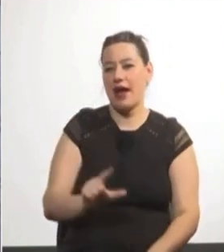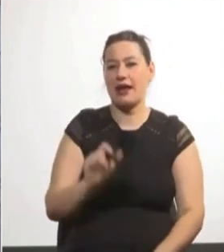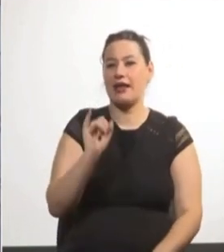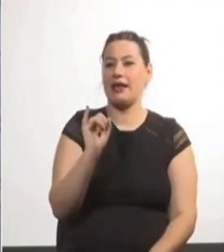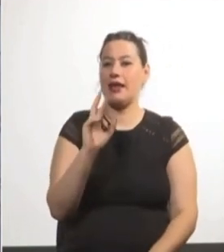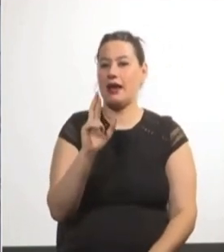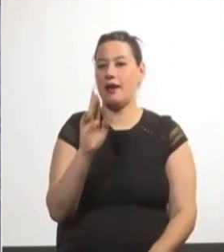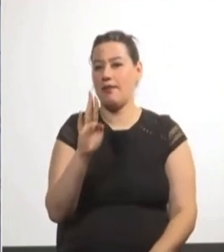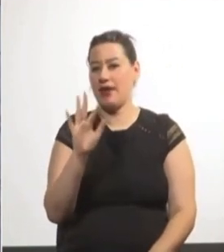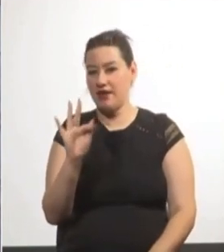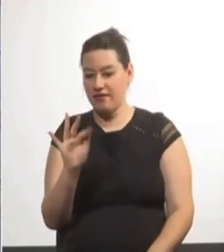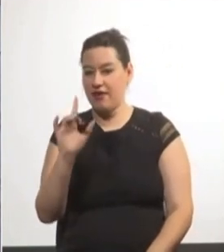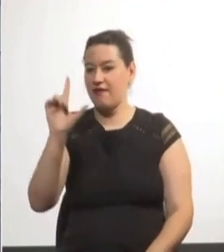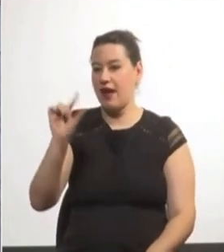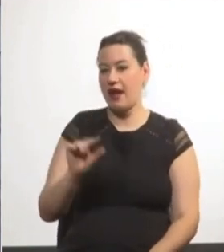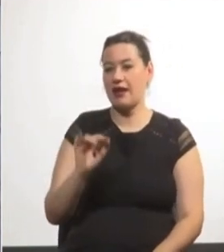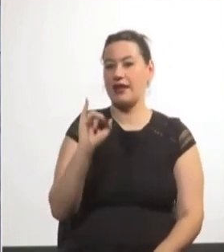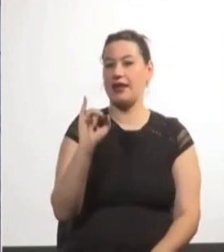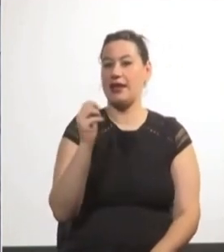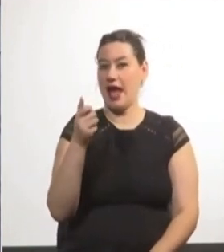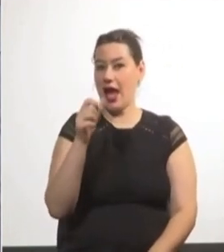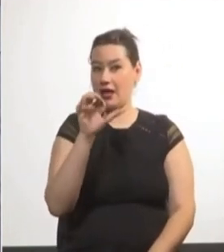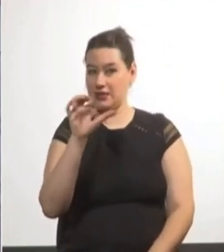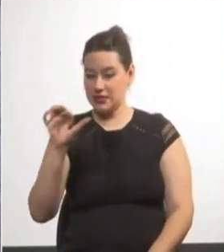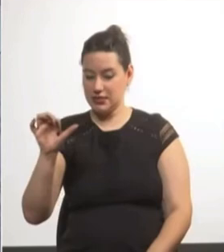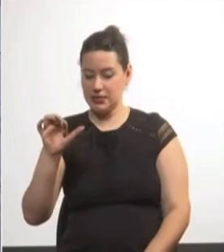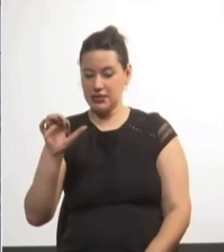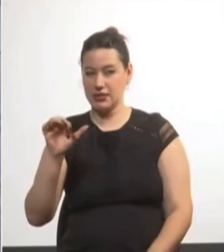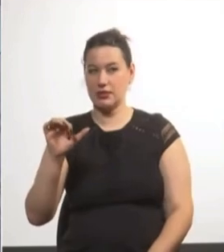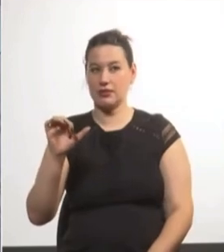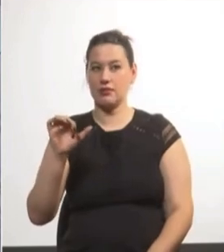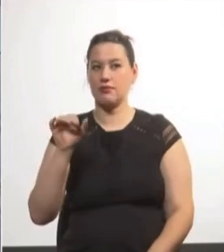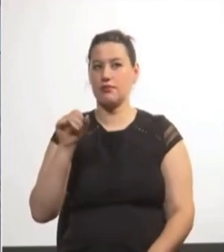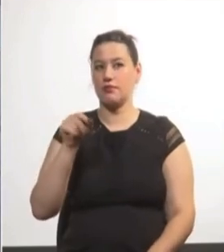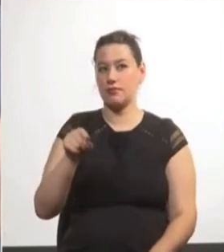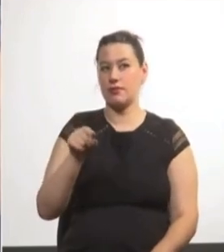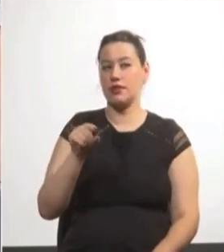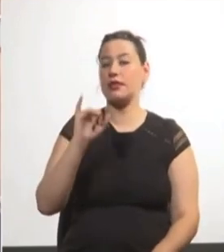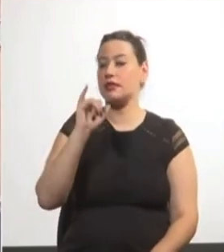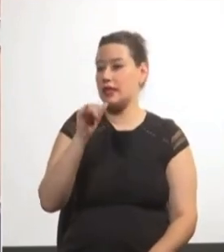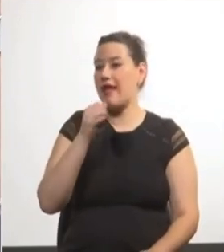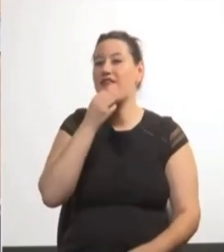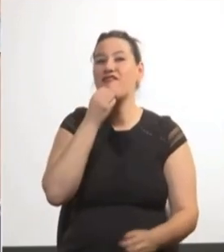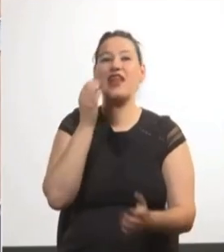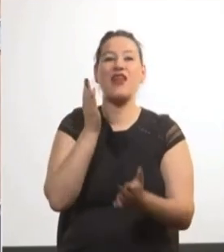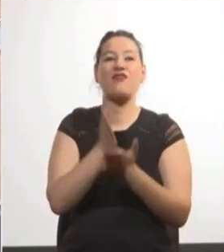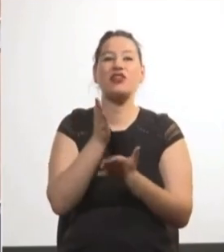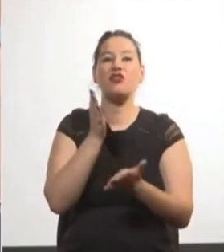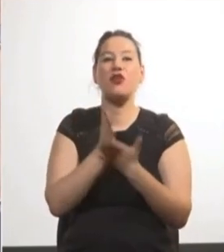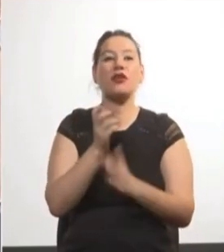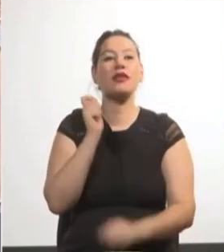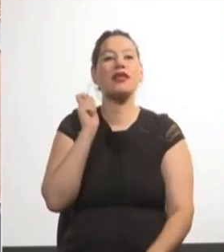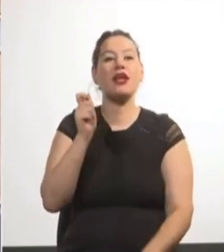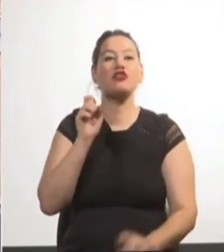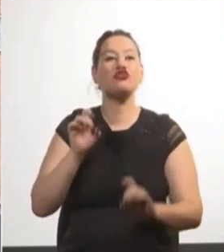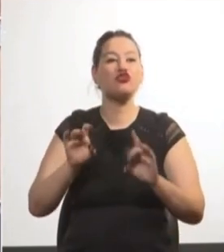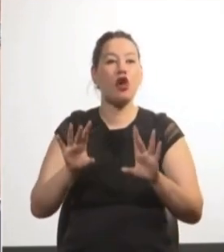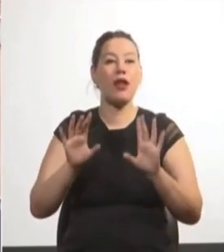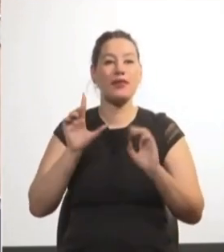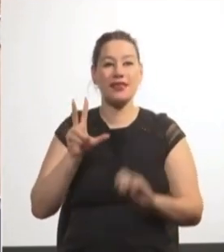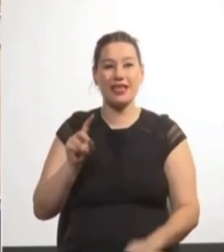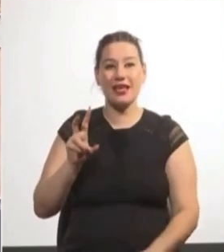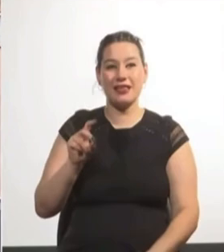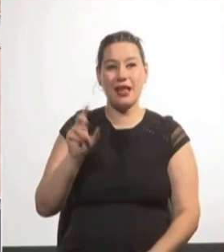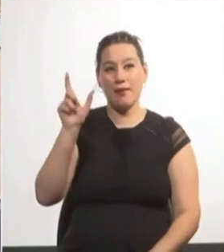IAS, implican no solo que se ven beneficiados solamente el 30% de